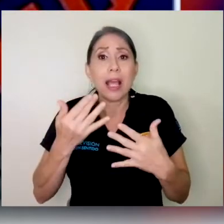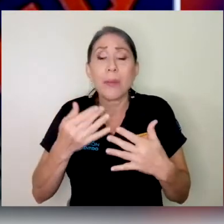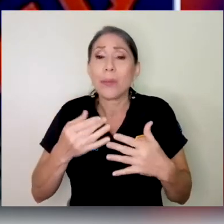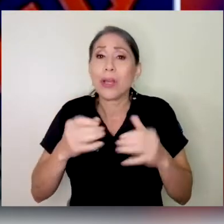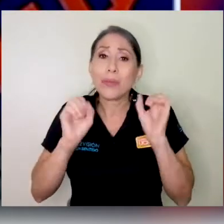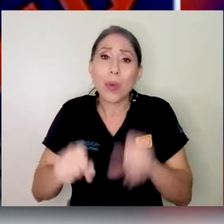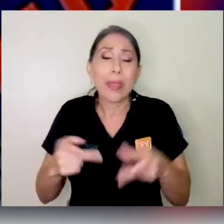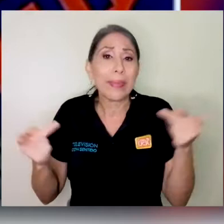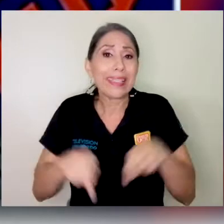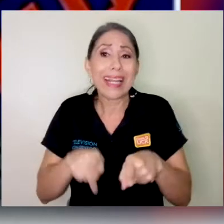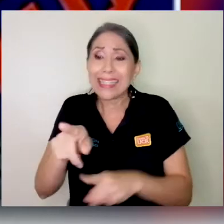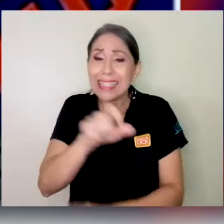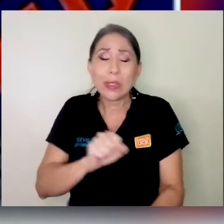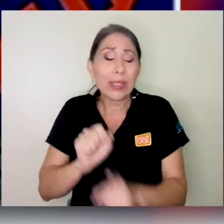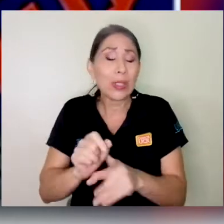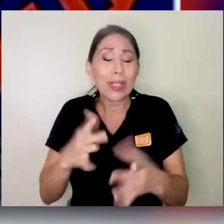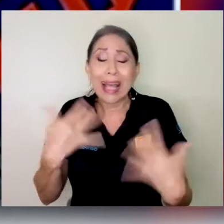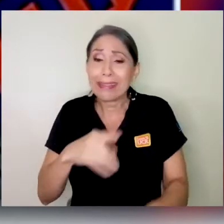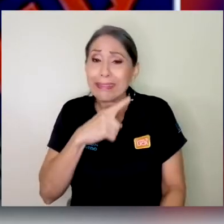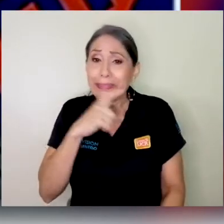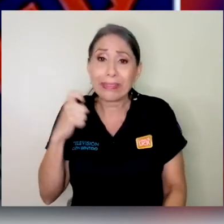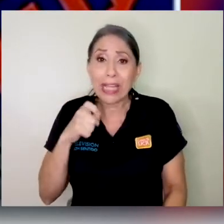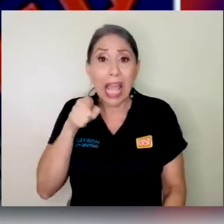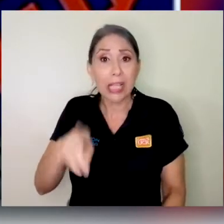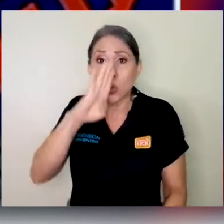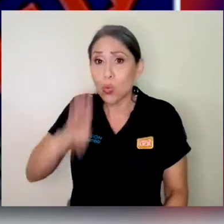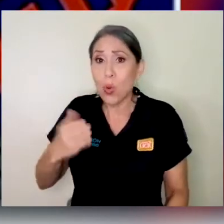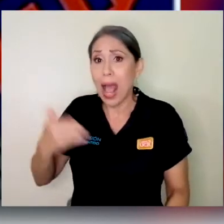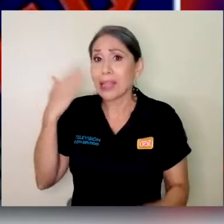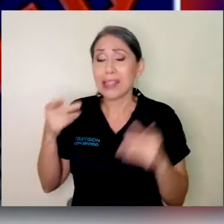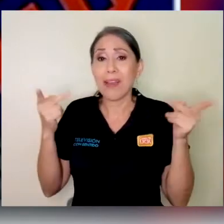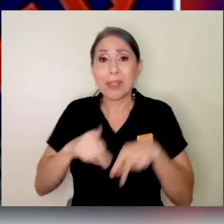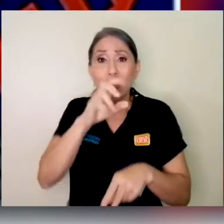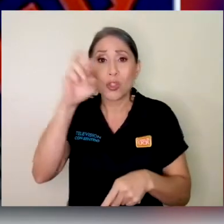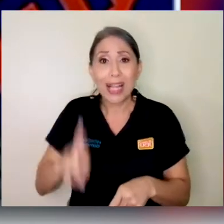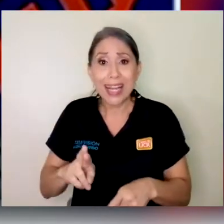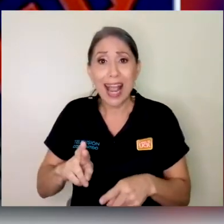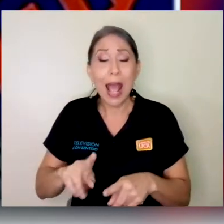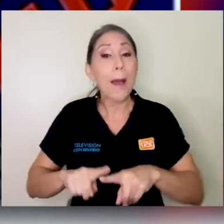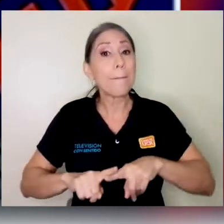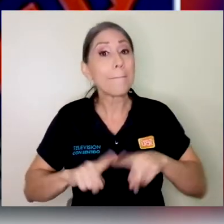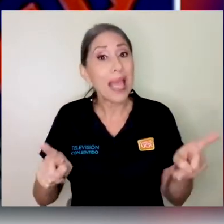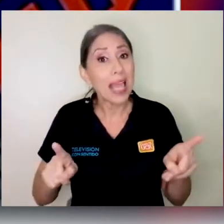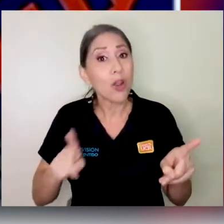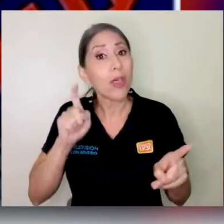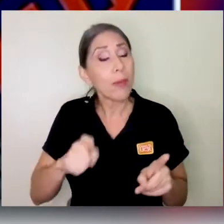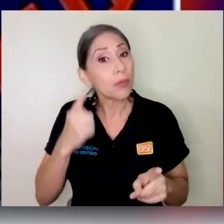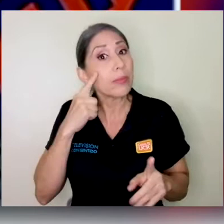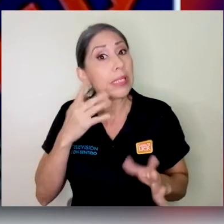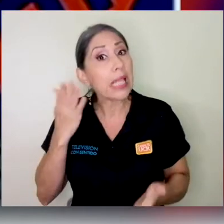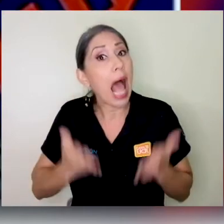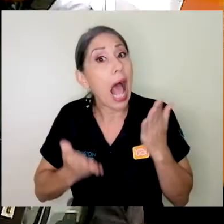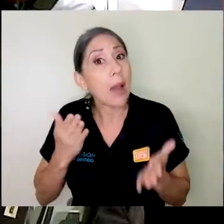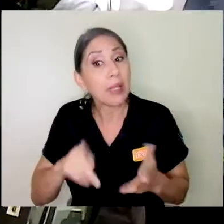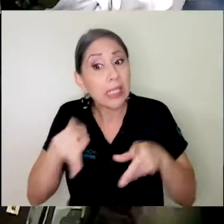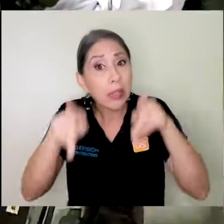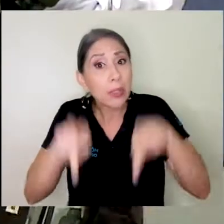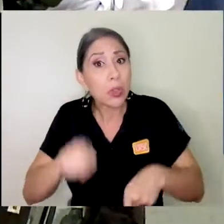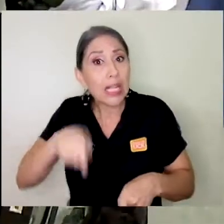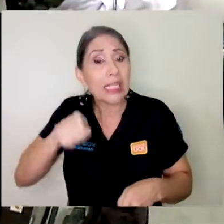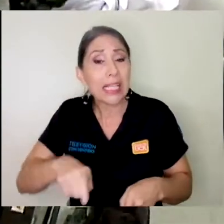porque la verdad es que eso nunca ocurrió en Costa Rica y tenemos que verlo con recelo de que no haya campo en una unidad de cuidados intensivos para esa persona.